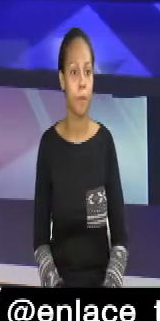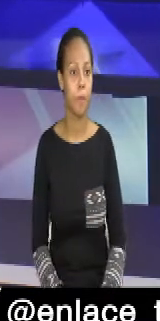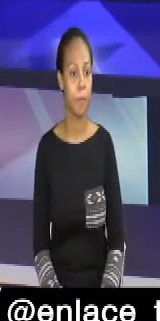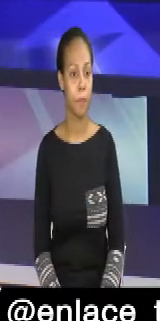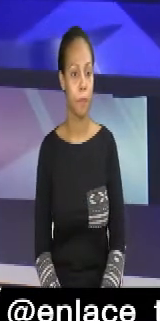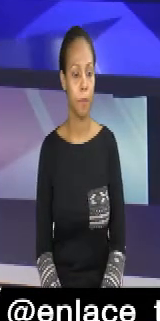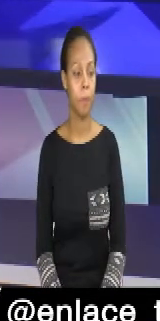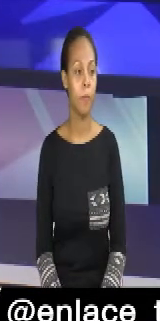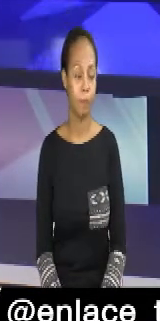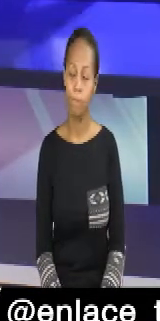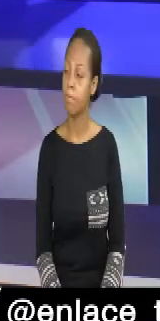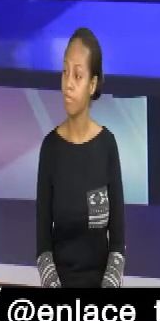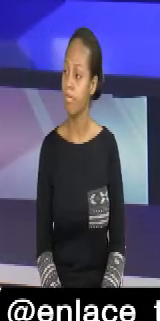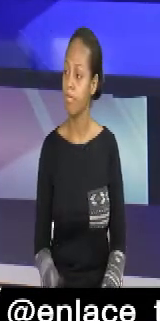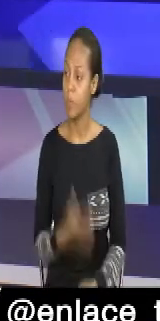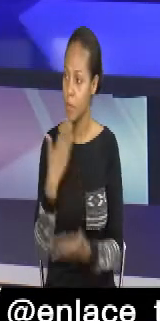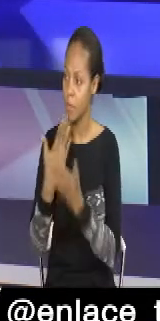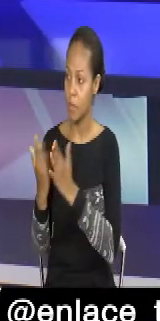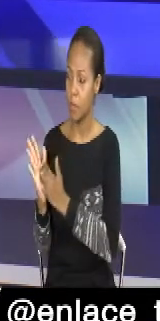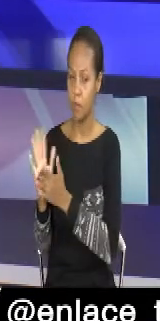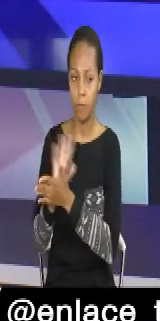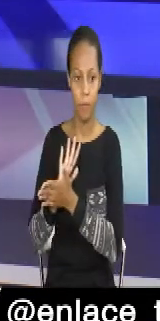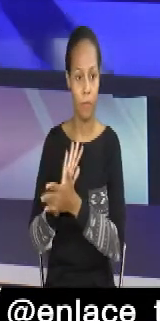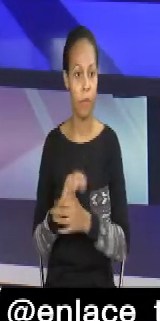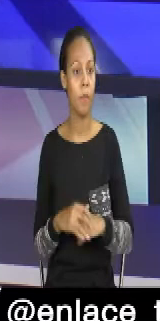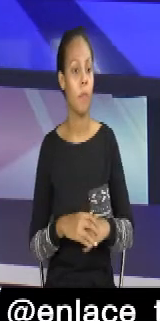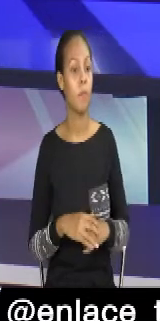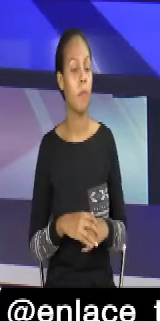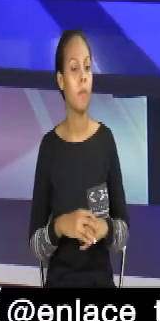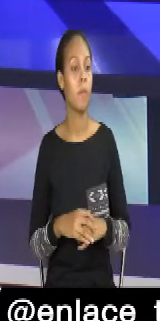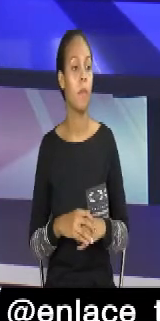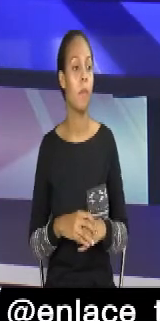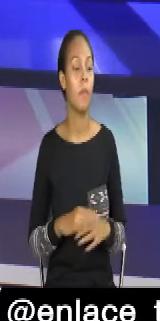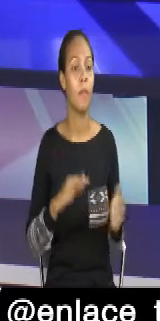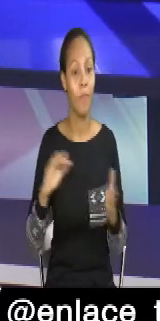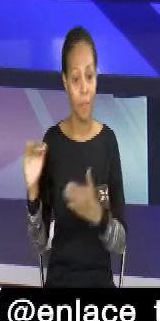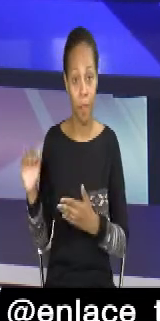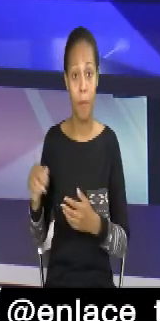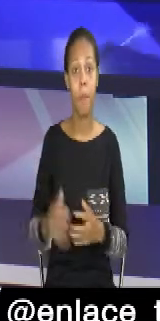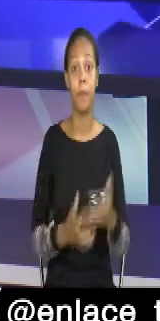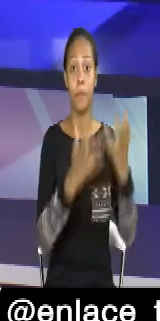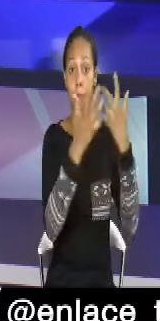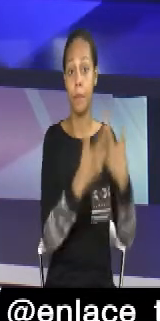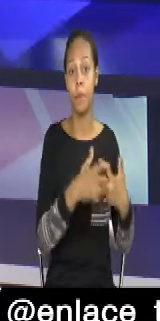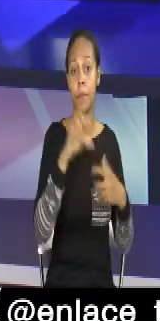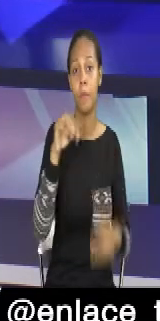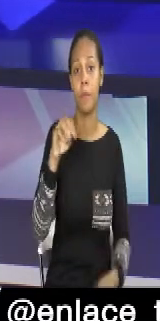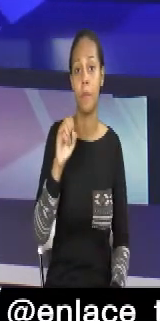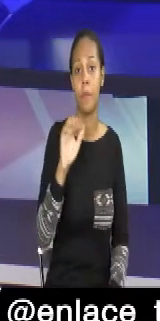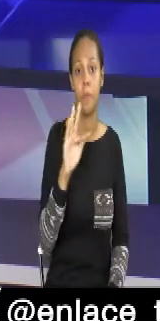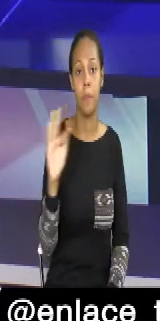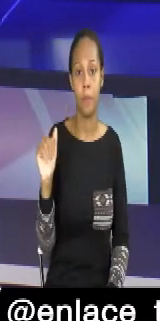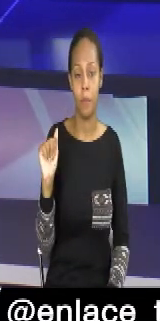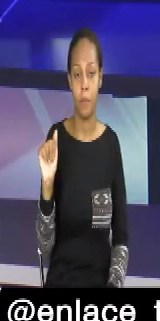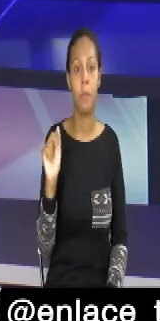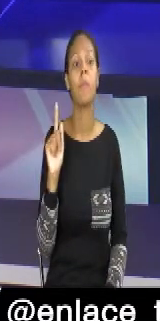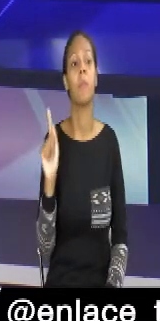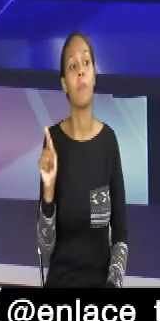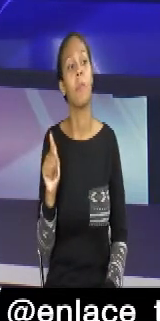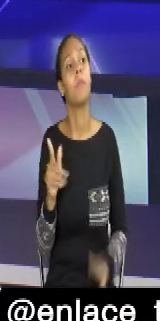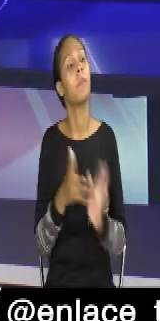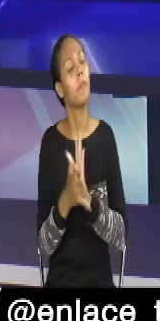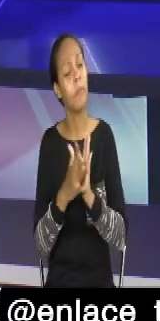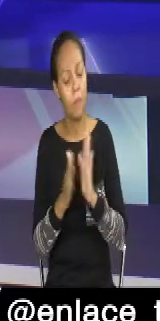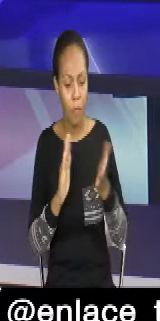Pedro, gracias por la información. Y en otras noticias, la firma portuguesa Mota Engil está en la ciudad en busca de superar la crisis que afronta el proyecto vial que